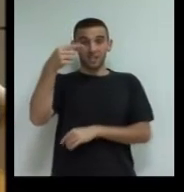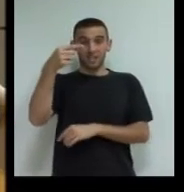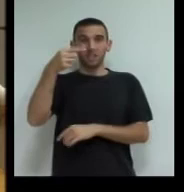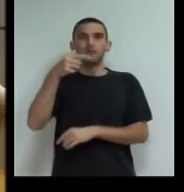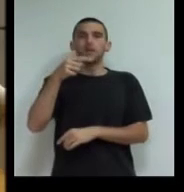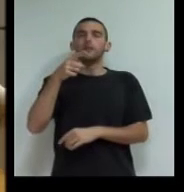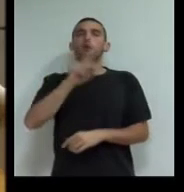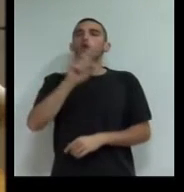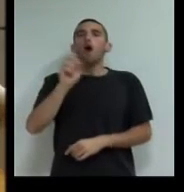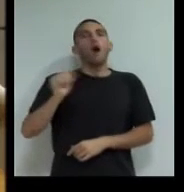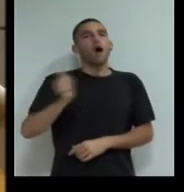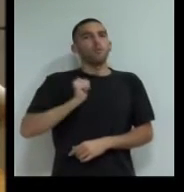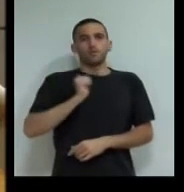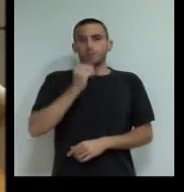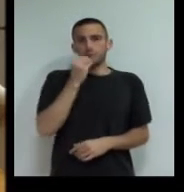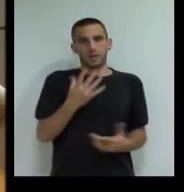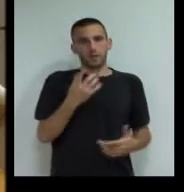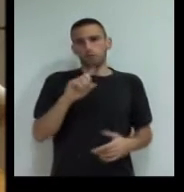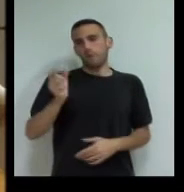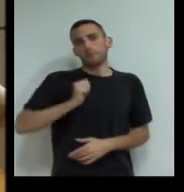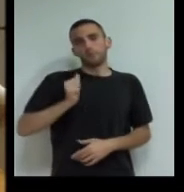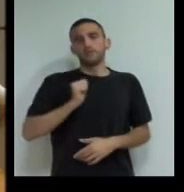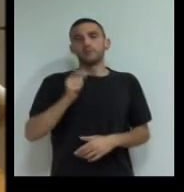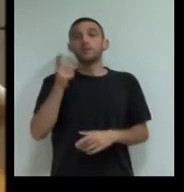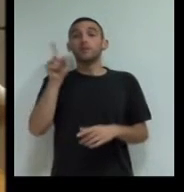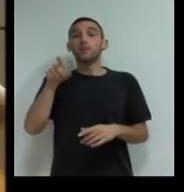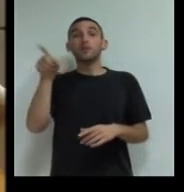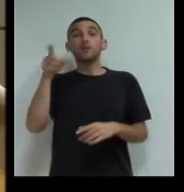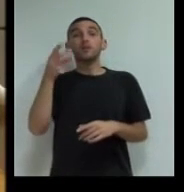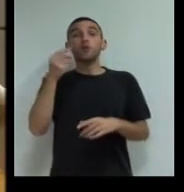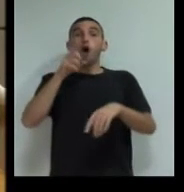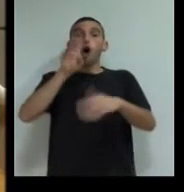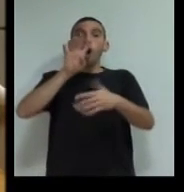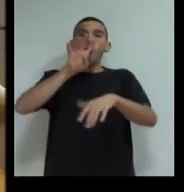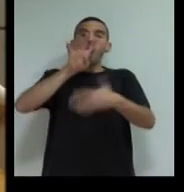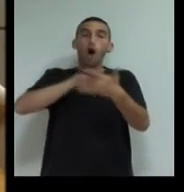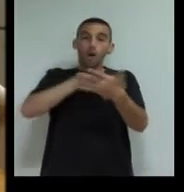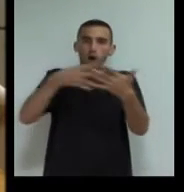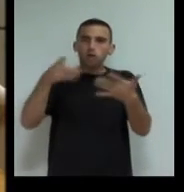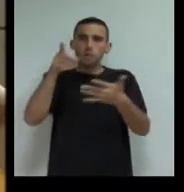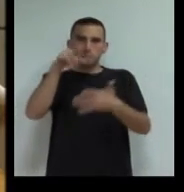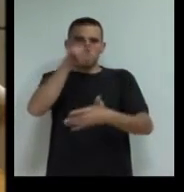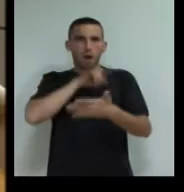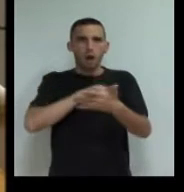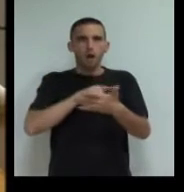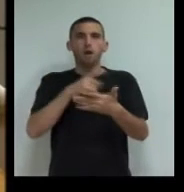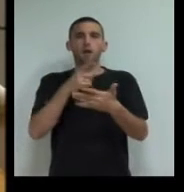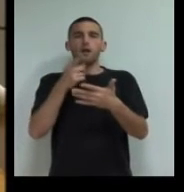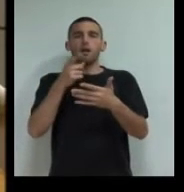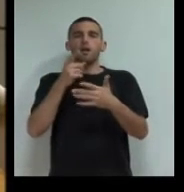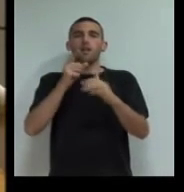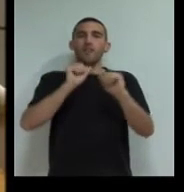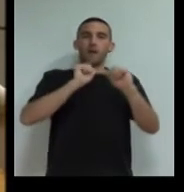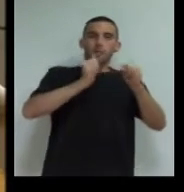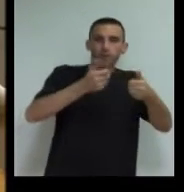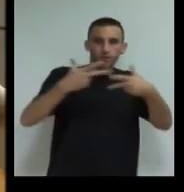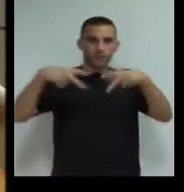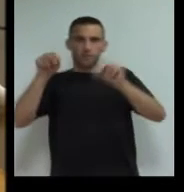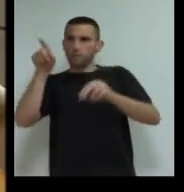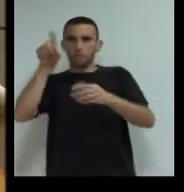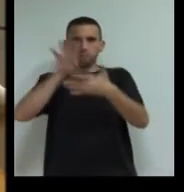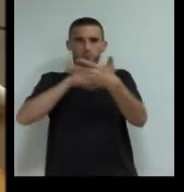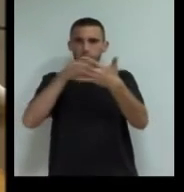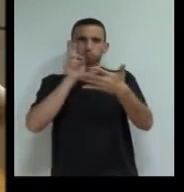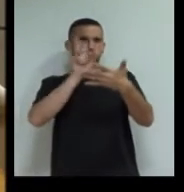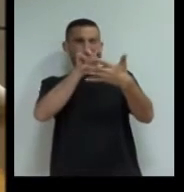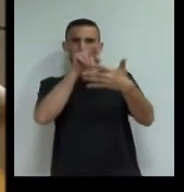la están aprovechando como deben. Aparte de que señalizan mal las horas de comienzo y fin de los programas tal, esa propia EPG les da